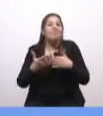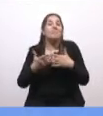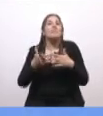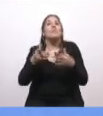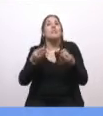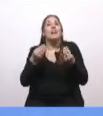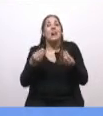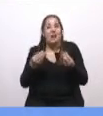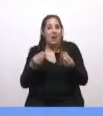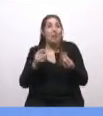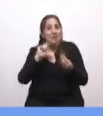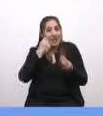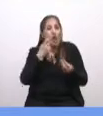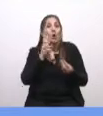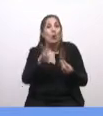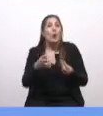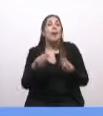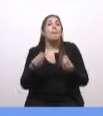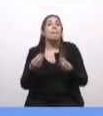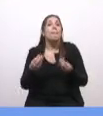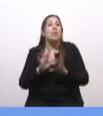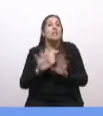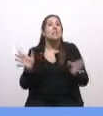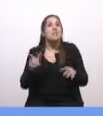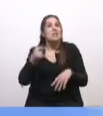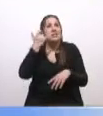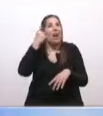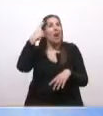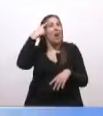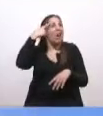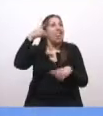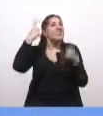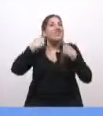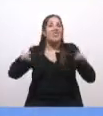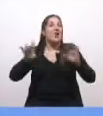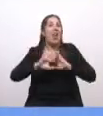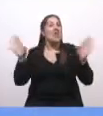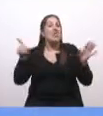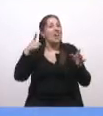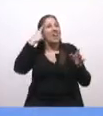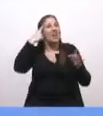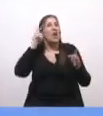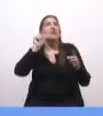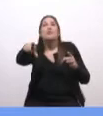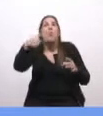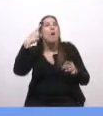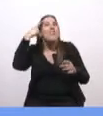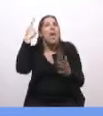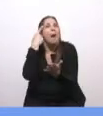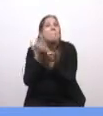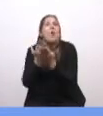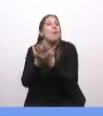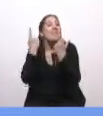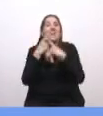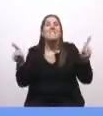pero que da gusto verlos porque ya tienen como el clic diferente vienen con una impronta y una y un adn que le es fácil